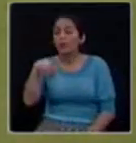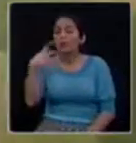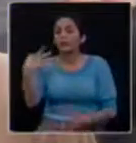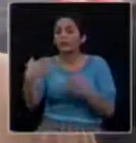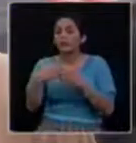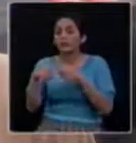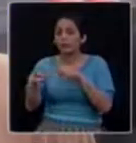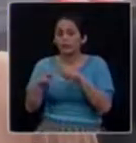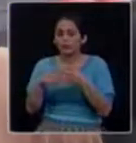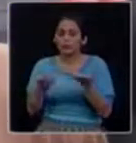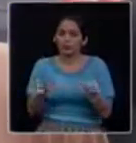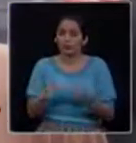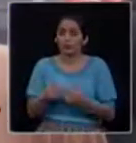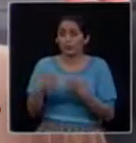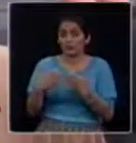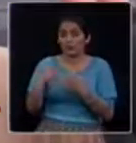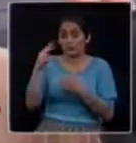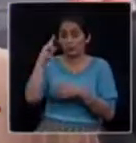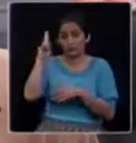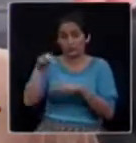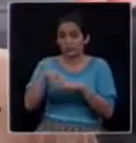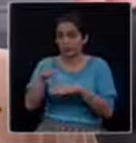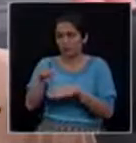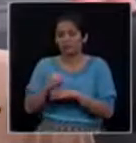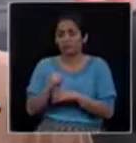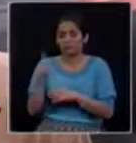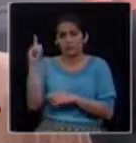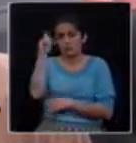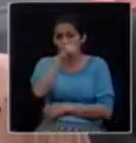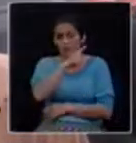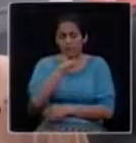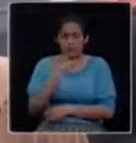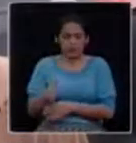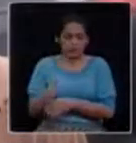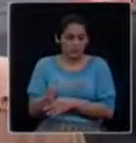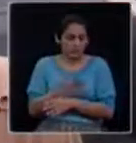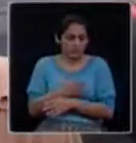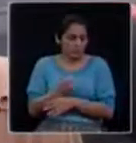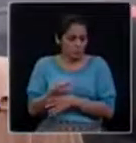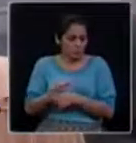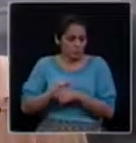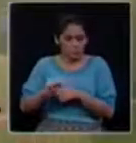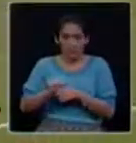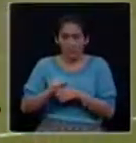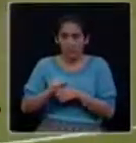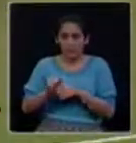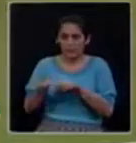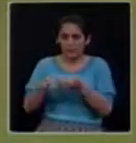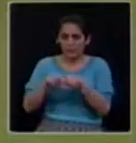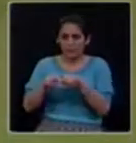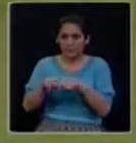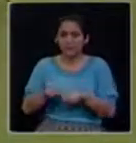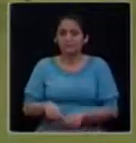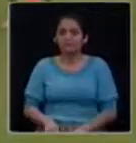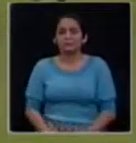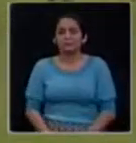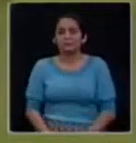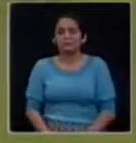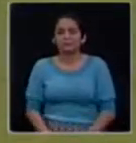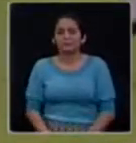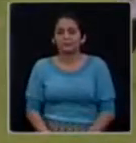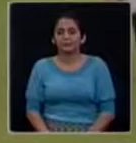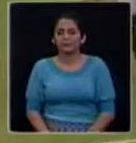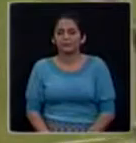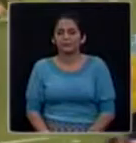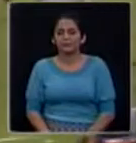lo que es Nacional en Quito. Tenemos que estar concentrados, preparados para afrontar el compromiso de la mejor manera allá, ¿no? Para este duelo los canarios recuperan a